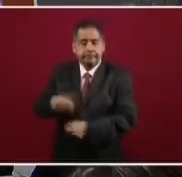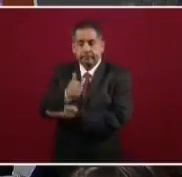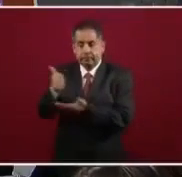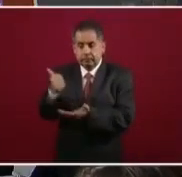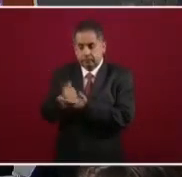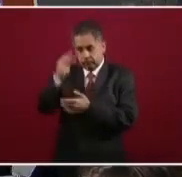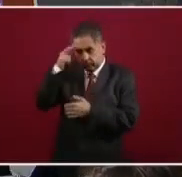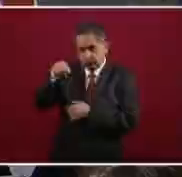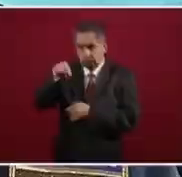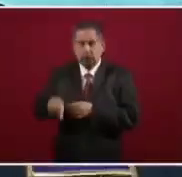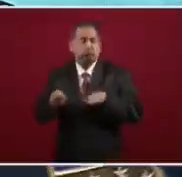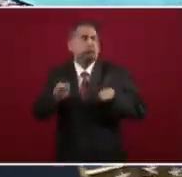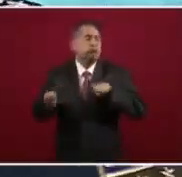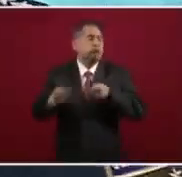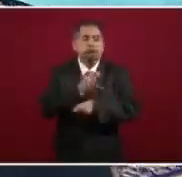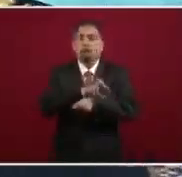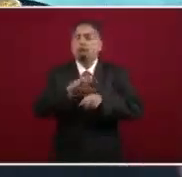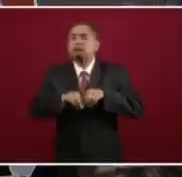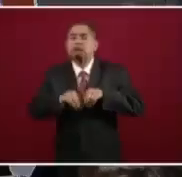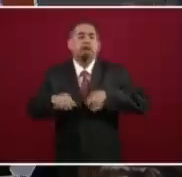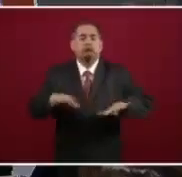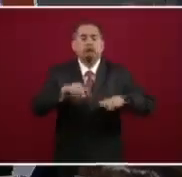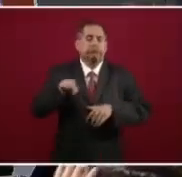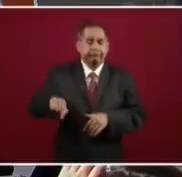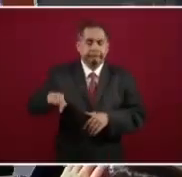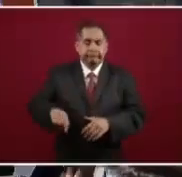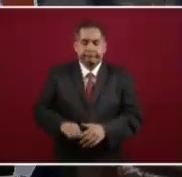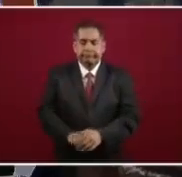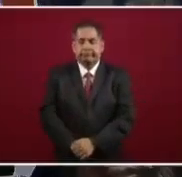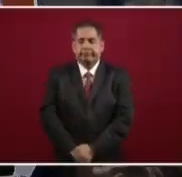todo el esfuerzo del grupo